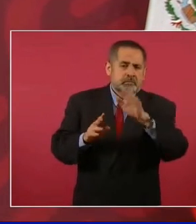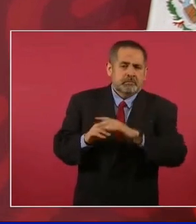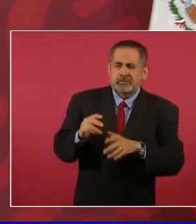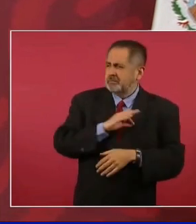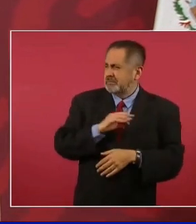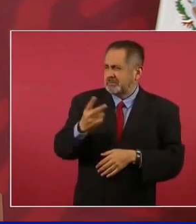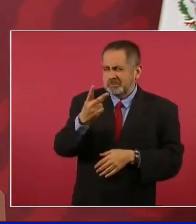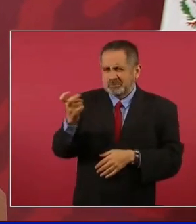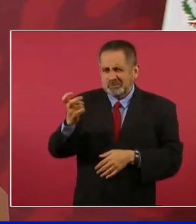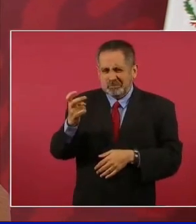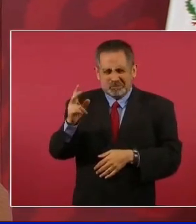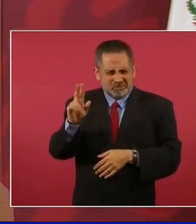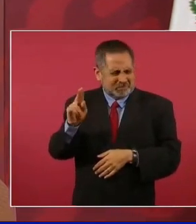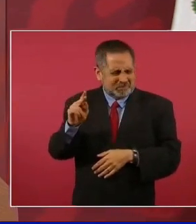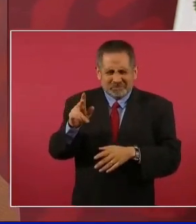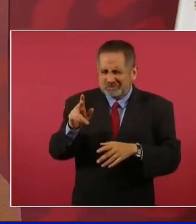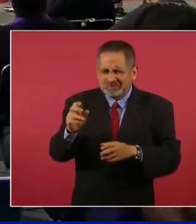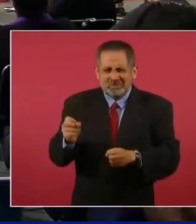280 o